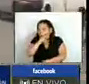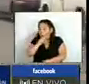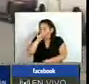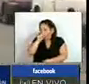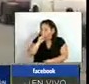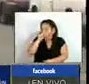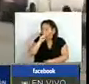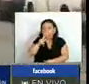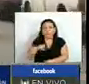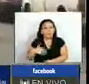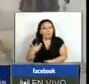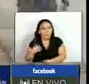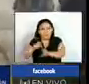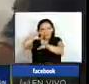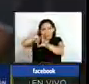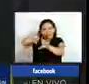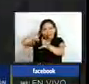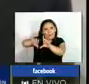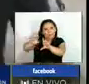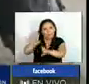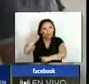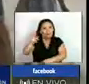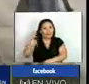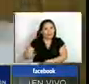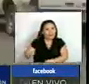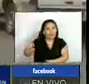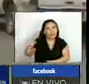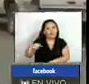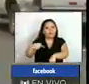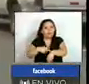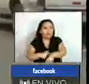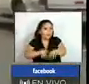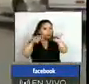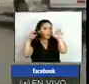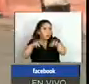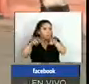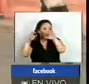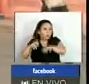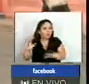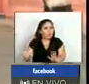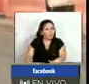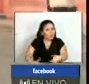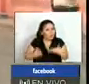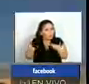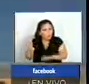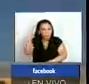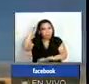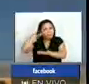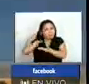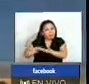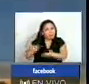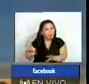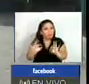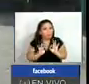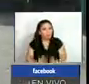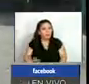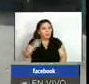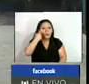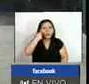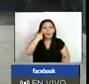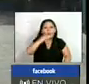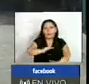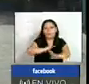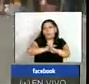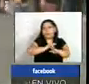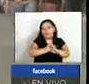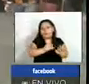comparación con las estadísticas del año pasado en el invierno. Esta disminución se le atribuye a las medidas de prevención